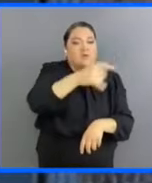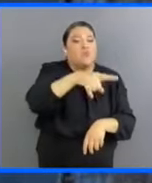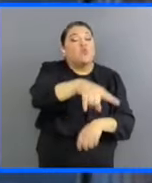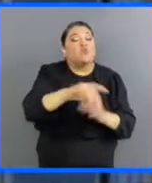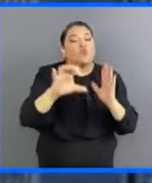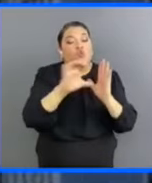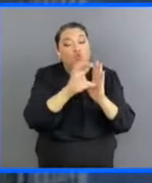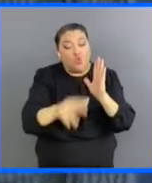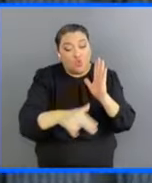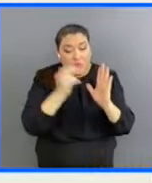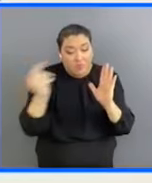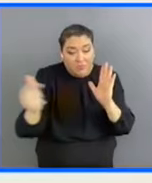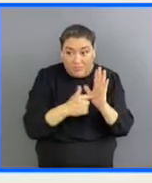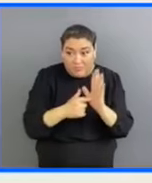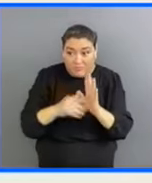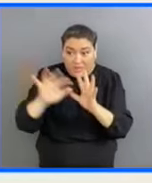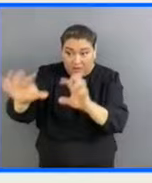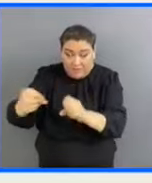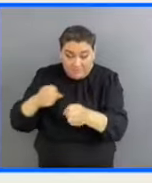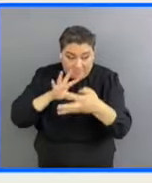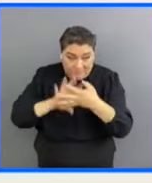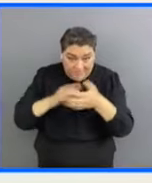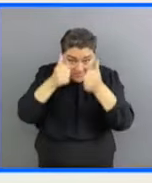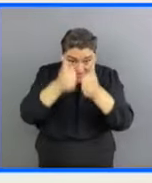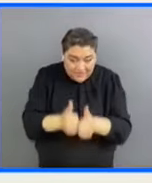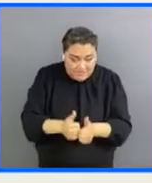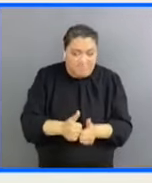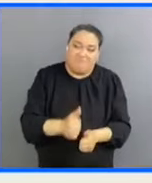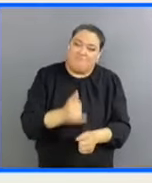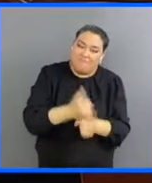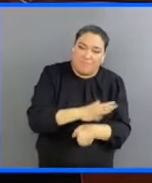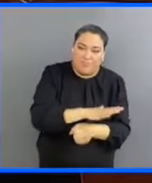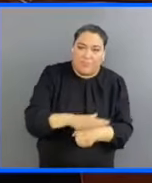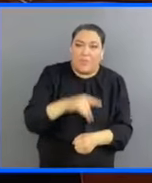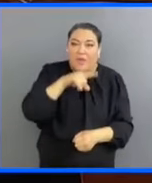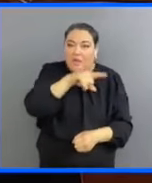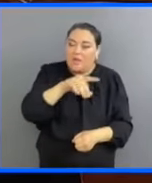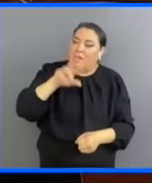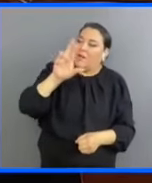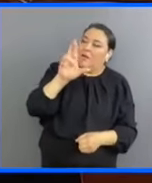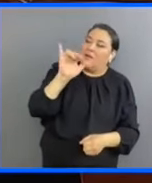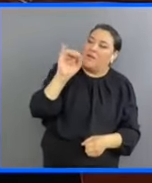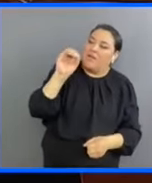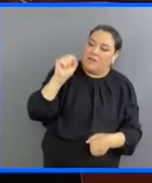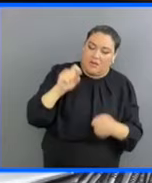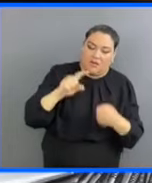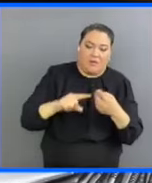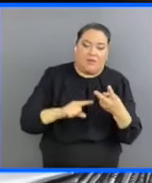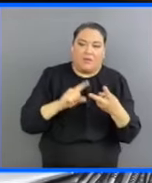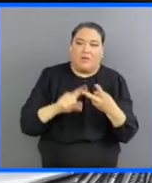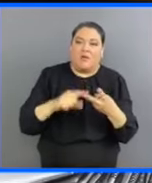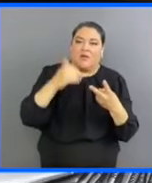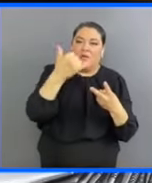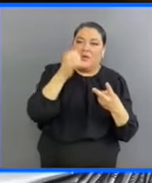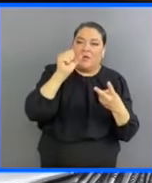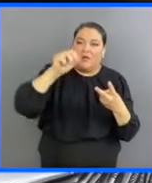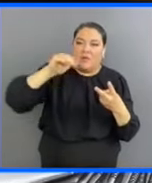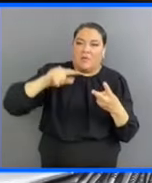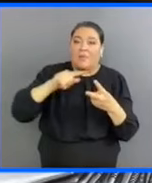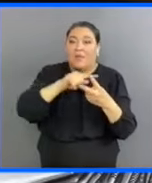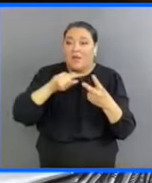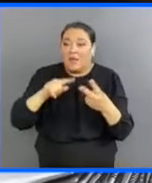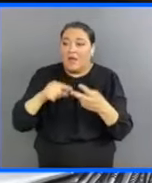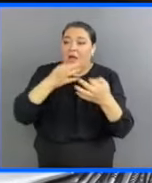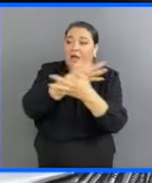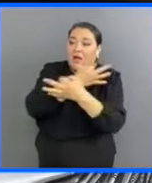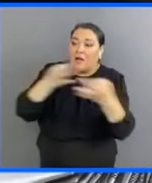figura. Además, ambos solicitan que las ministras María Estela Ríos González y Yasmín Esquivel Moza se declaren impedidas para